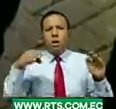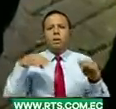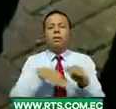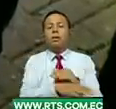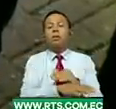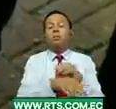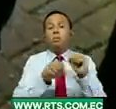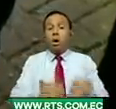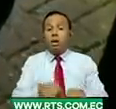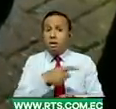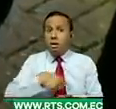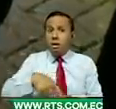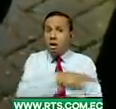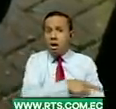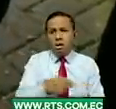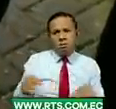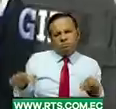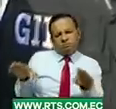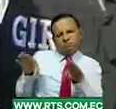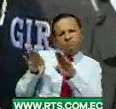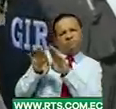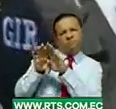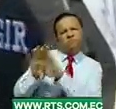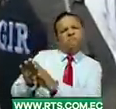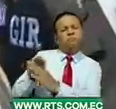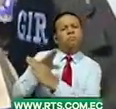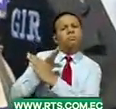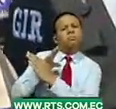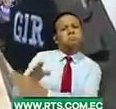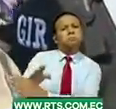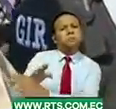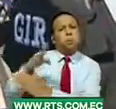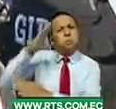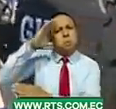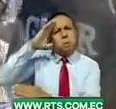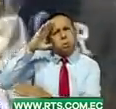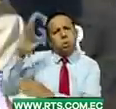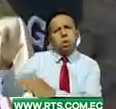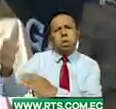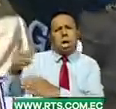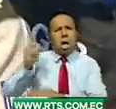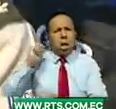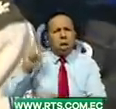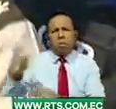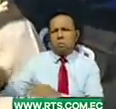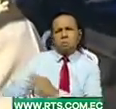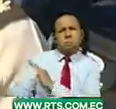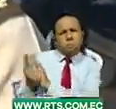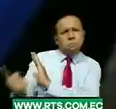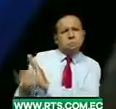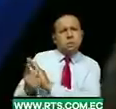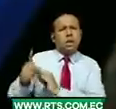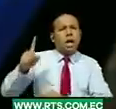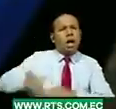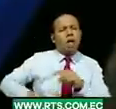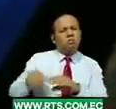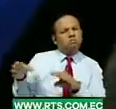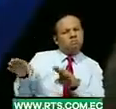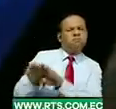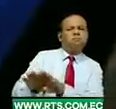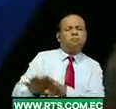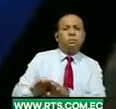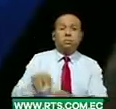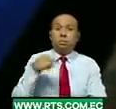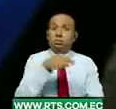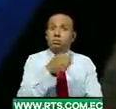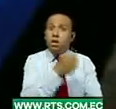metálicas que las utilizaban como puertas. ¿Cuál siguen las puertas selladas? Ellos por dentro tienen muchas cerraduras de...